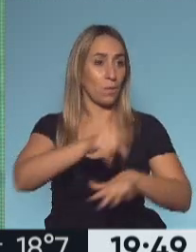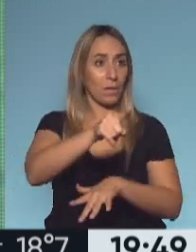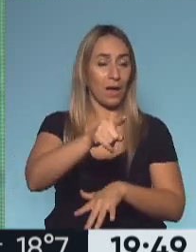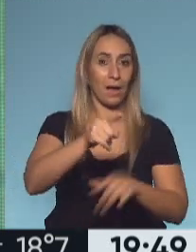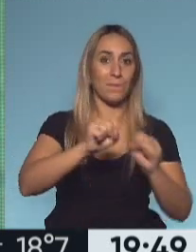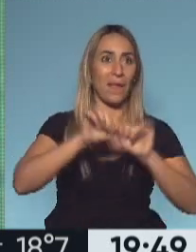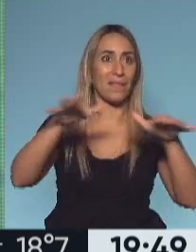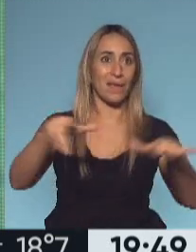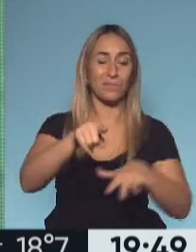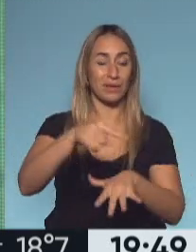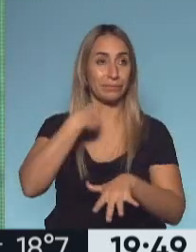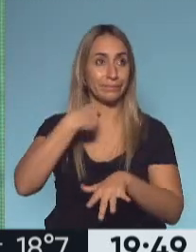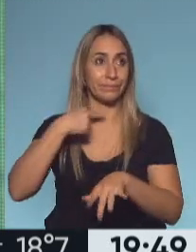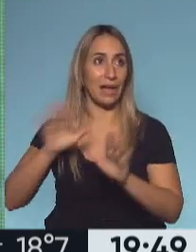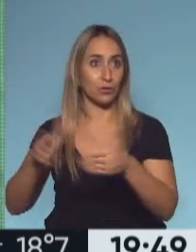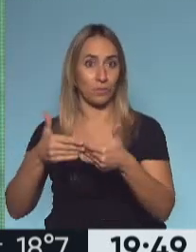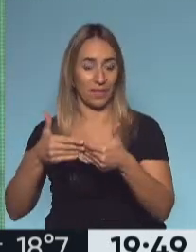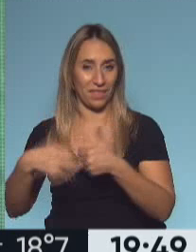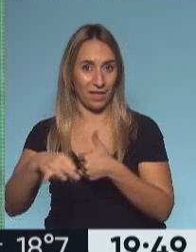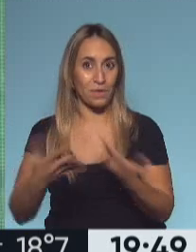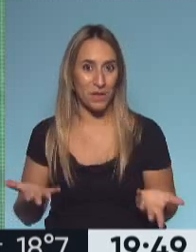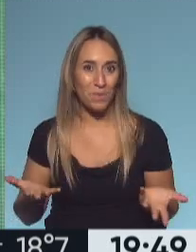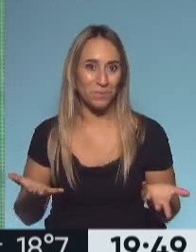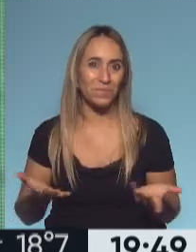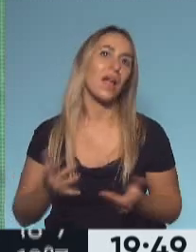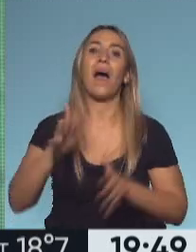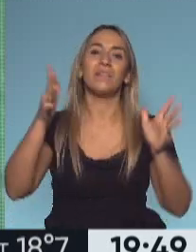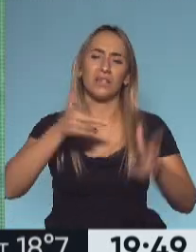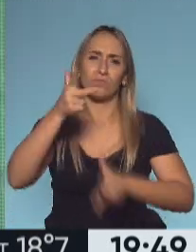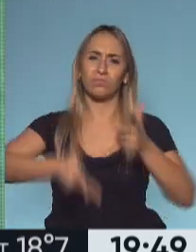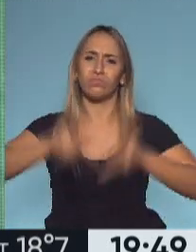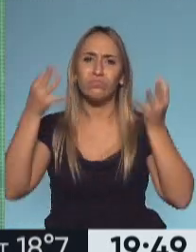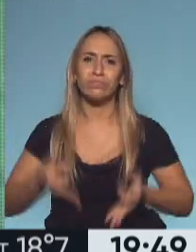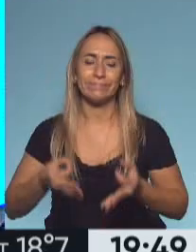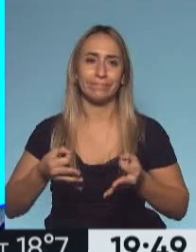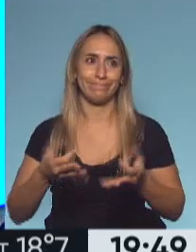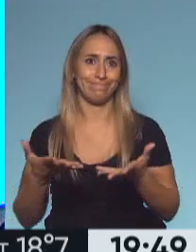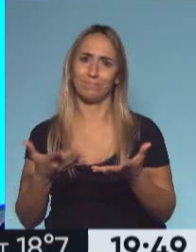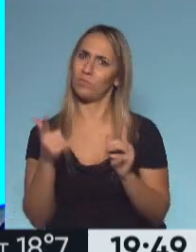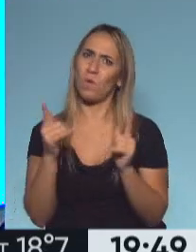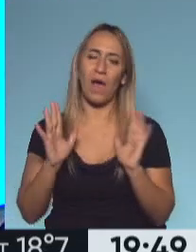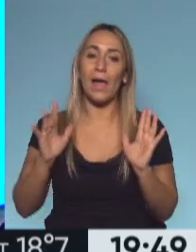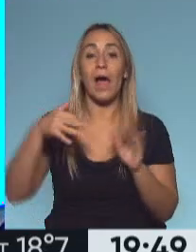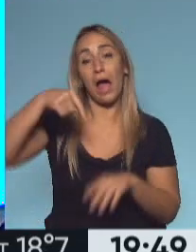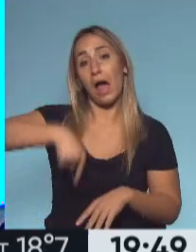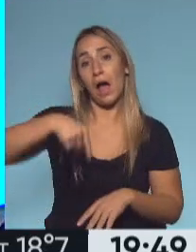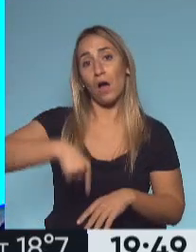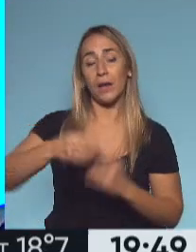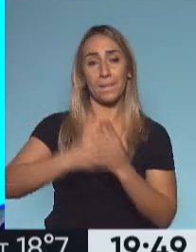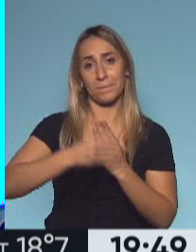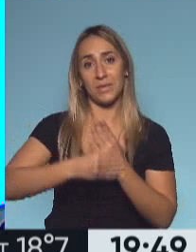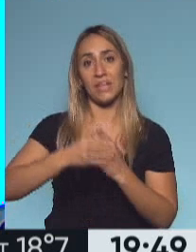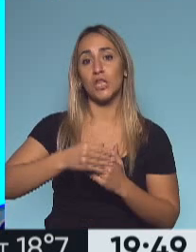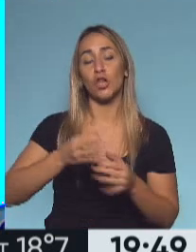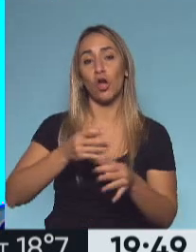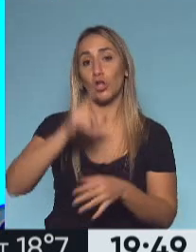frase dicha con relativa certeza es más la relativa que la certeza. Me parece que el desafío que tiene ahora en sus manos el ministro Trota